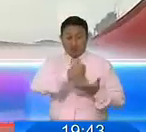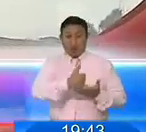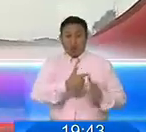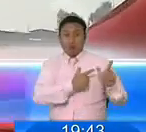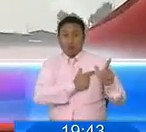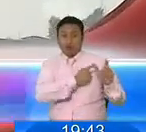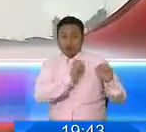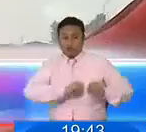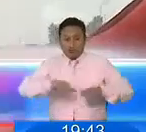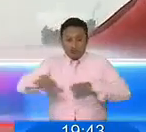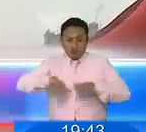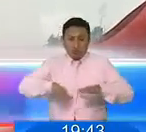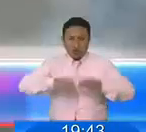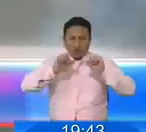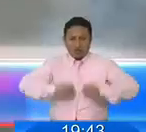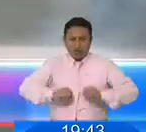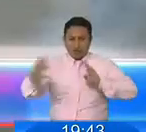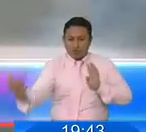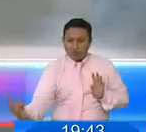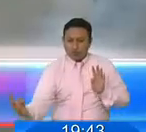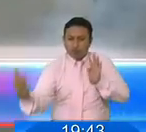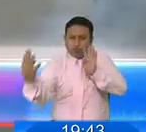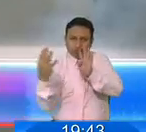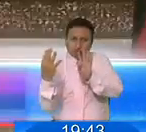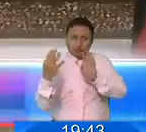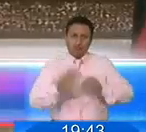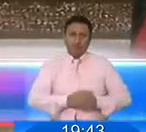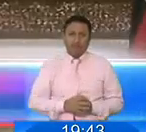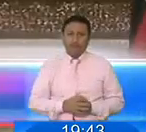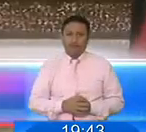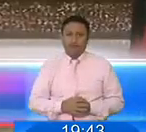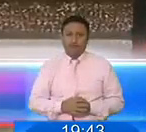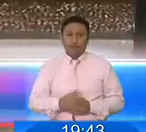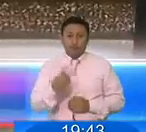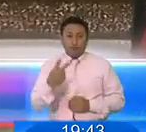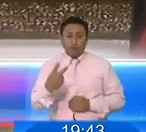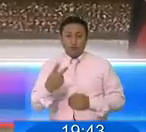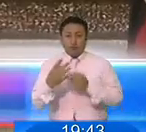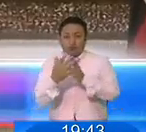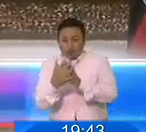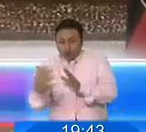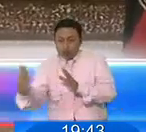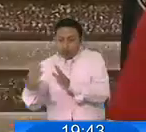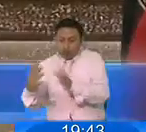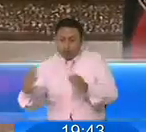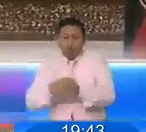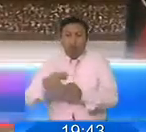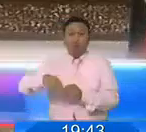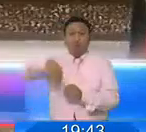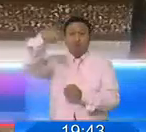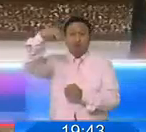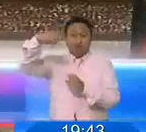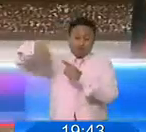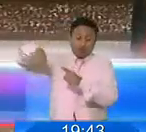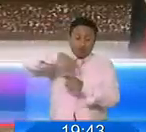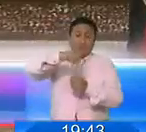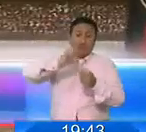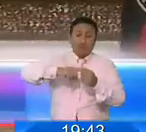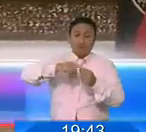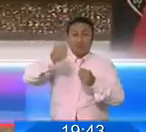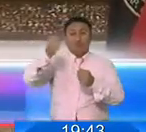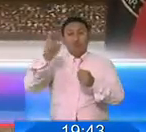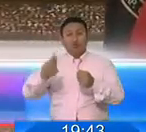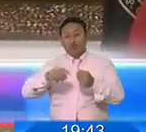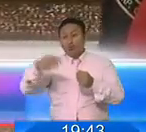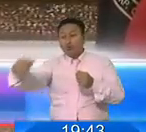coordinaron acciones conjuntas para atender la emergencia tenía dos líneas de propagación el lado norte que era distrito metropolitano y el